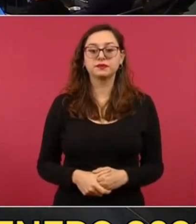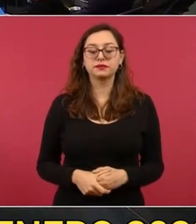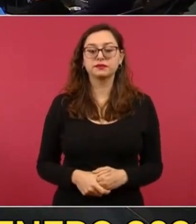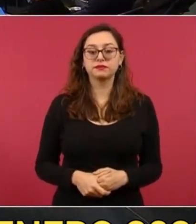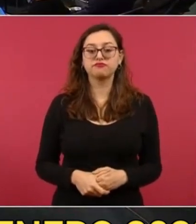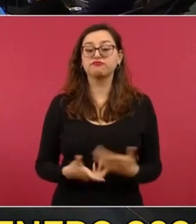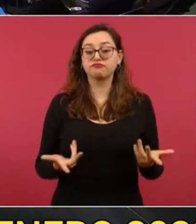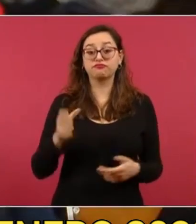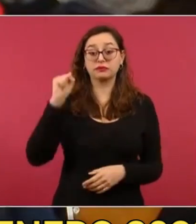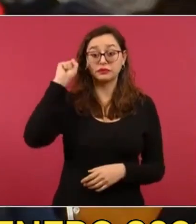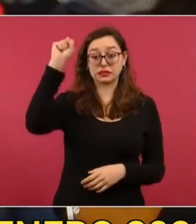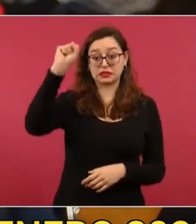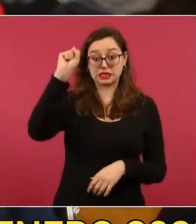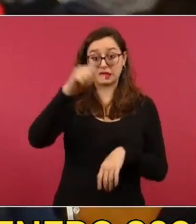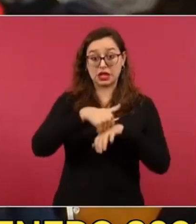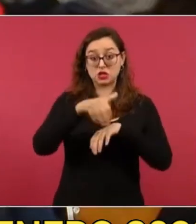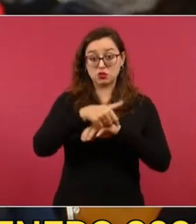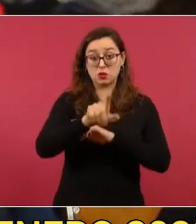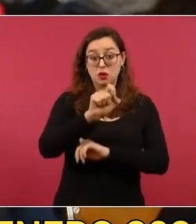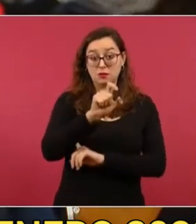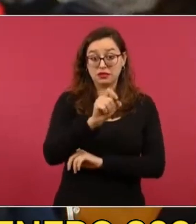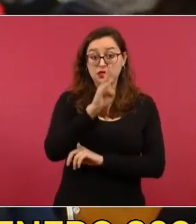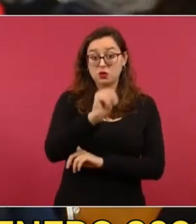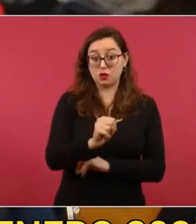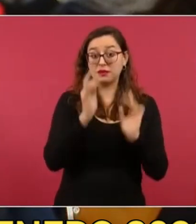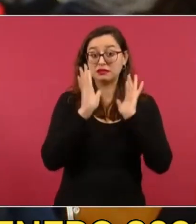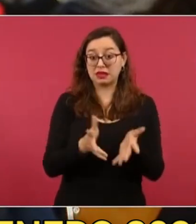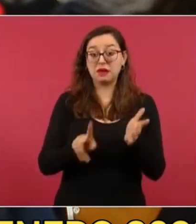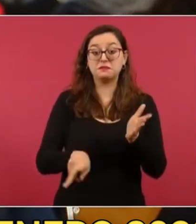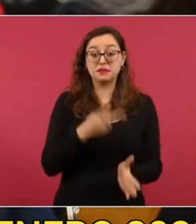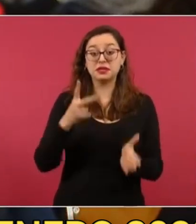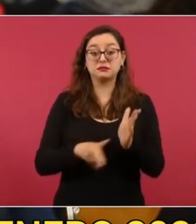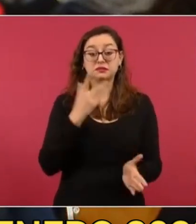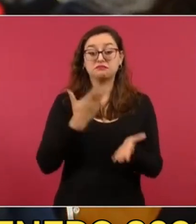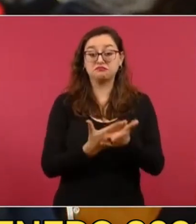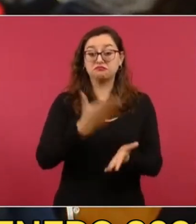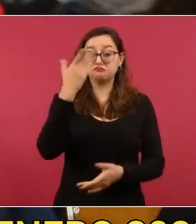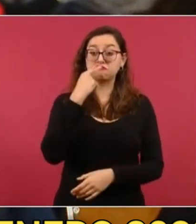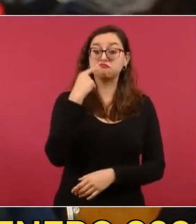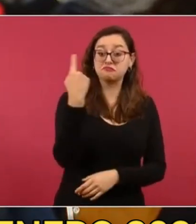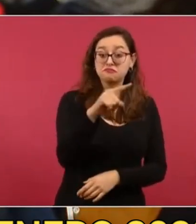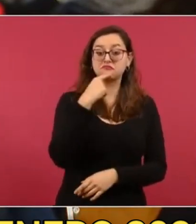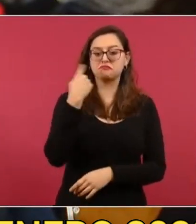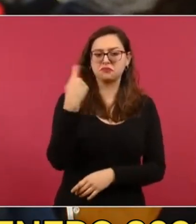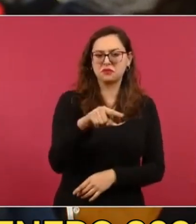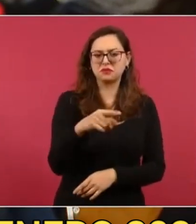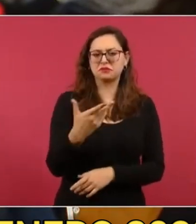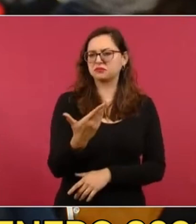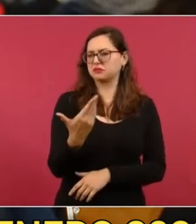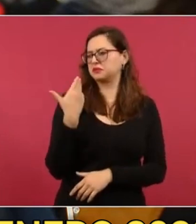número 29, que fue el que se creó primero, ya metió varios amparos, acaba de ganar uno actualmente, hace